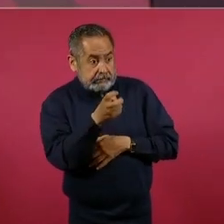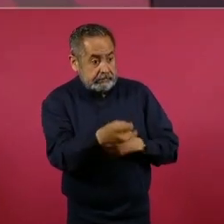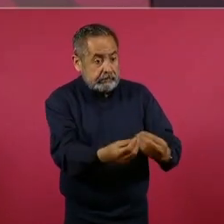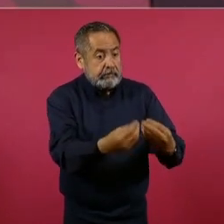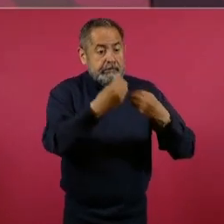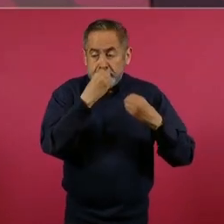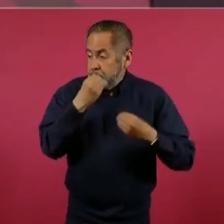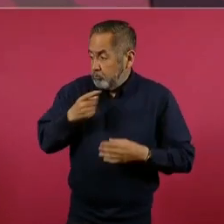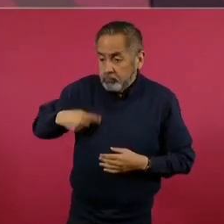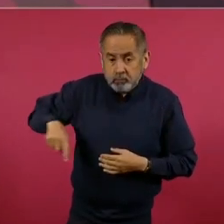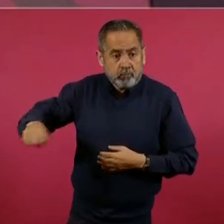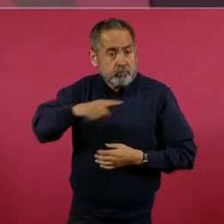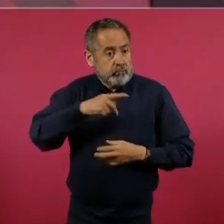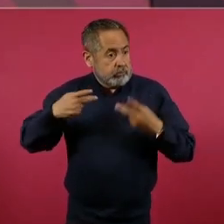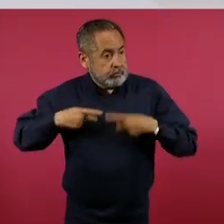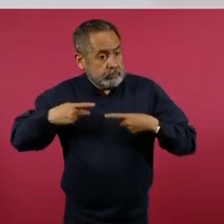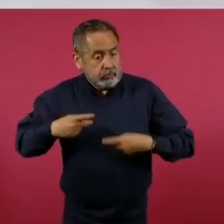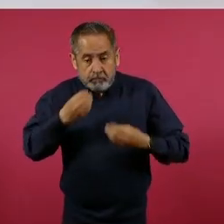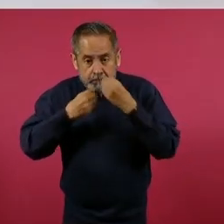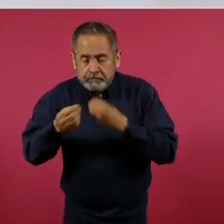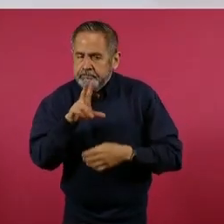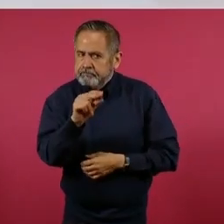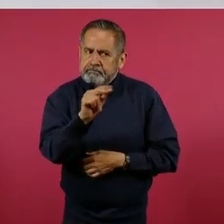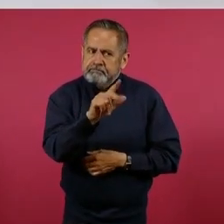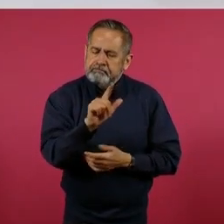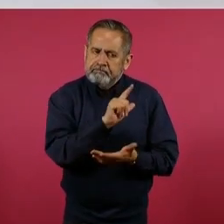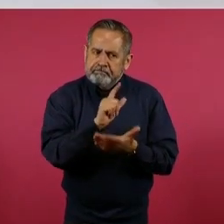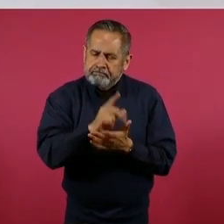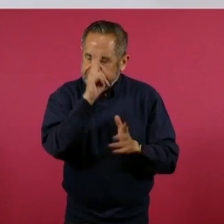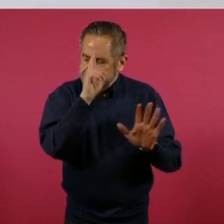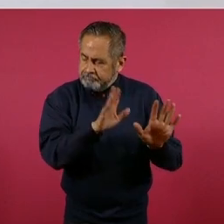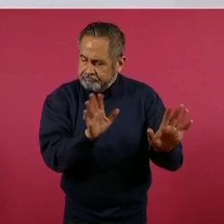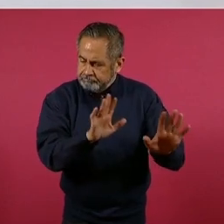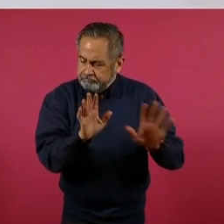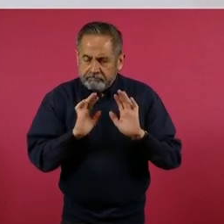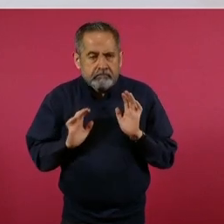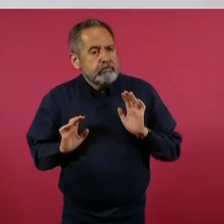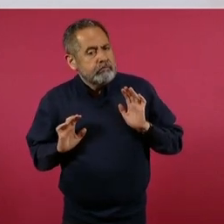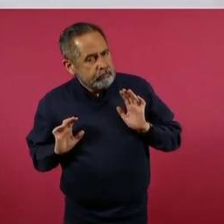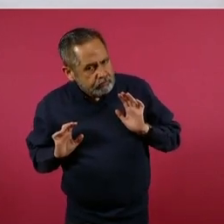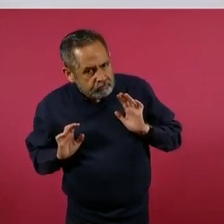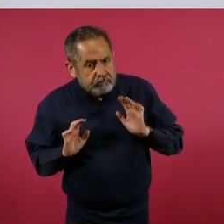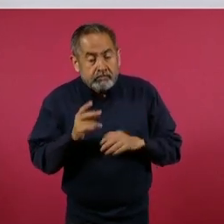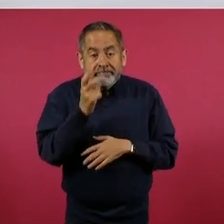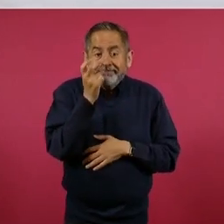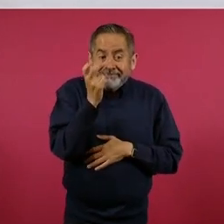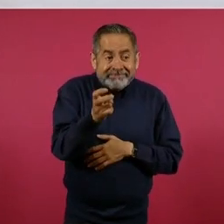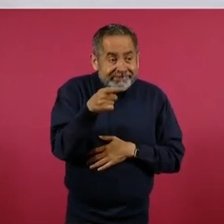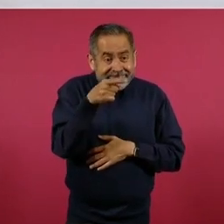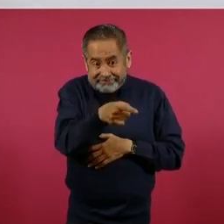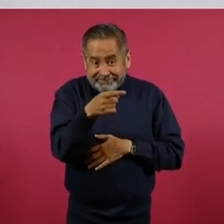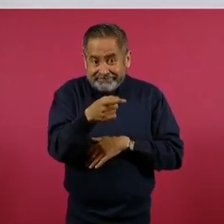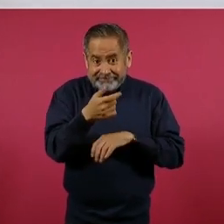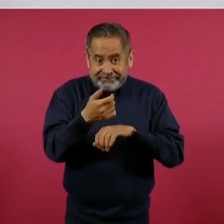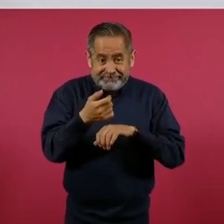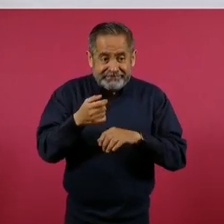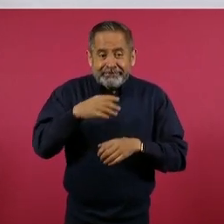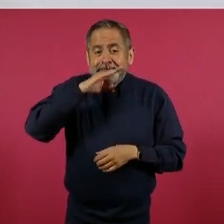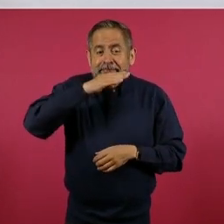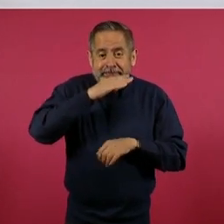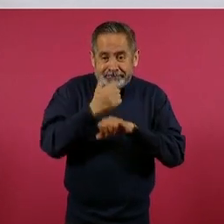ese maíz para el consumo humano. Sin embargo, ese maíz